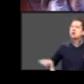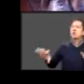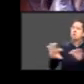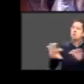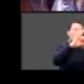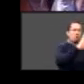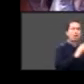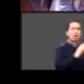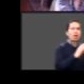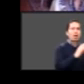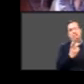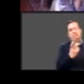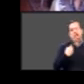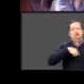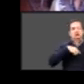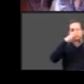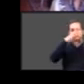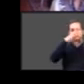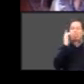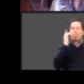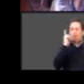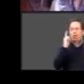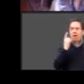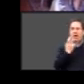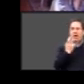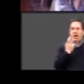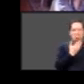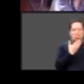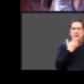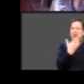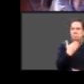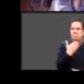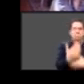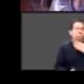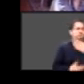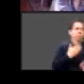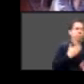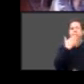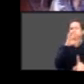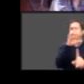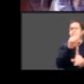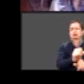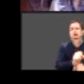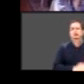necesariamente tiene que llegar a buen término la que sigue por favor